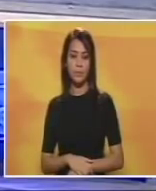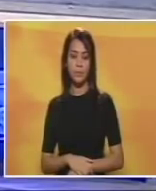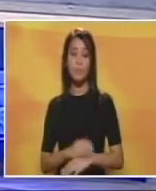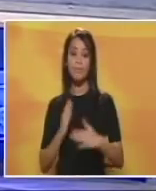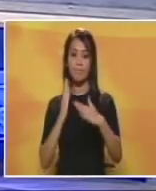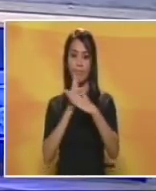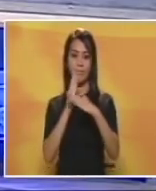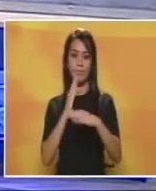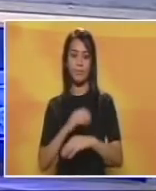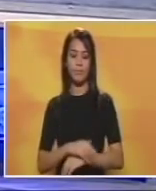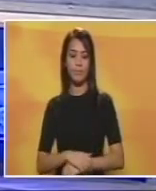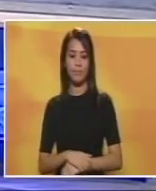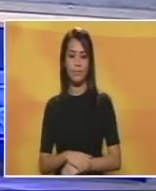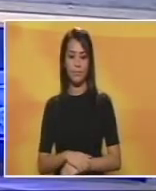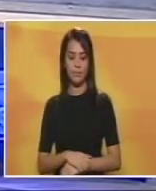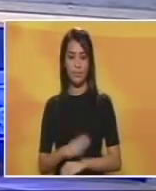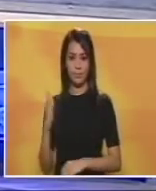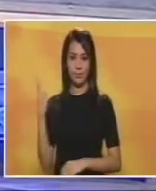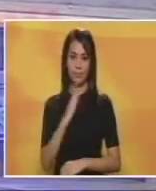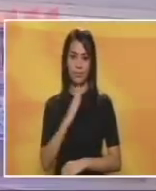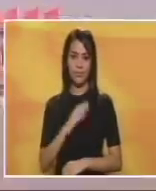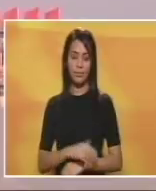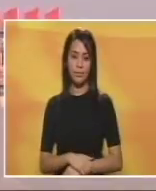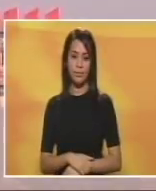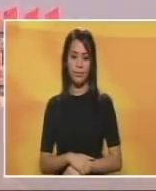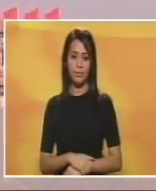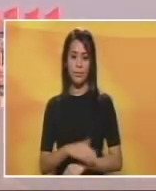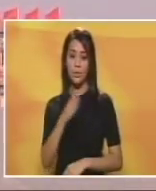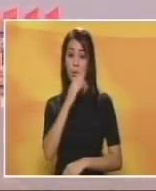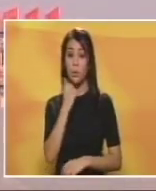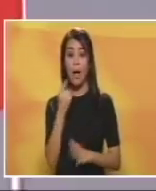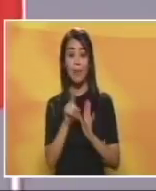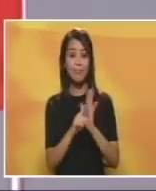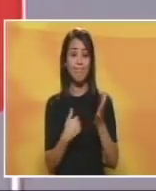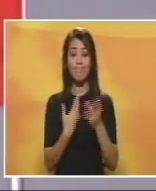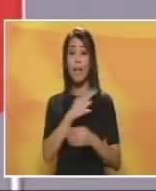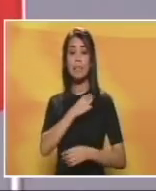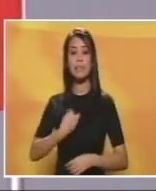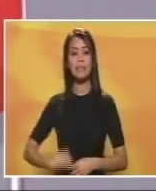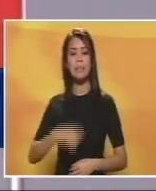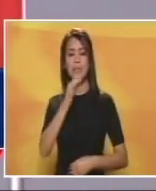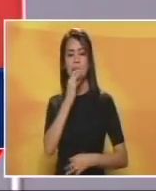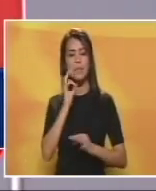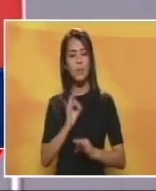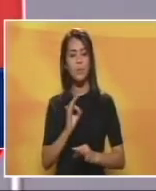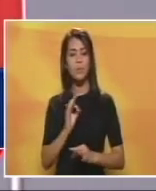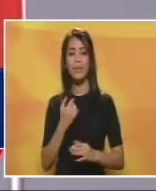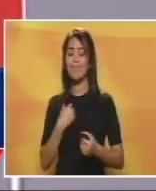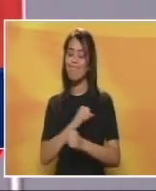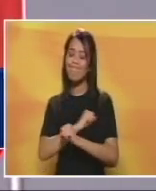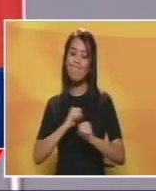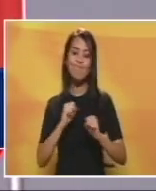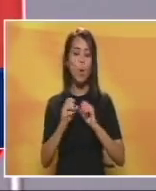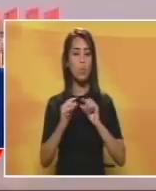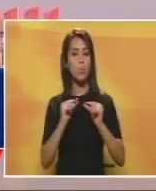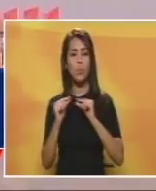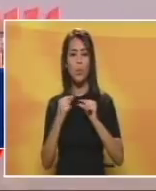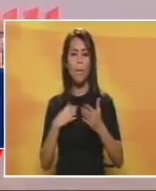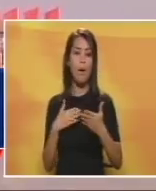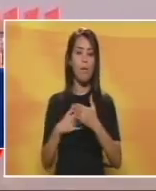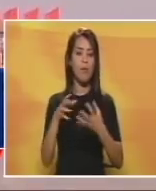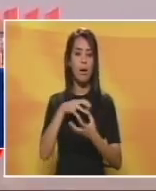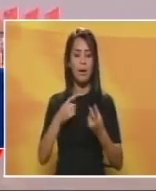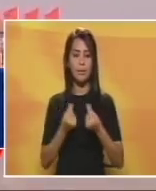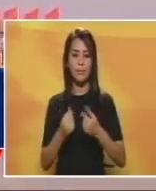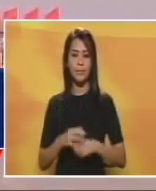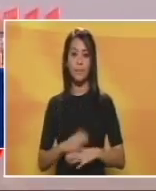Amigos, momento de hacer nuestra primera pausa. A regreso. No hay condiciones. China asegura que es imposible negociar para evitar una guerra comercial.